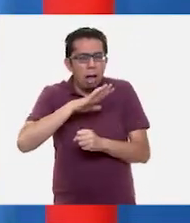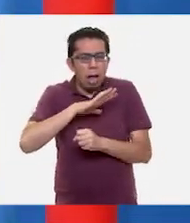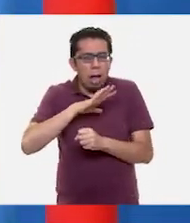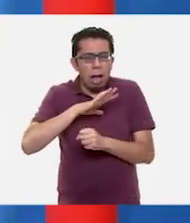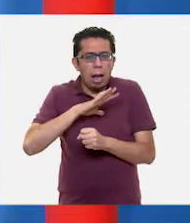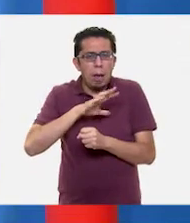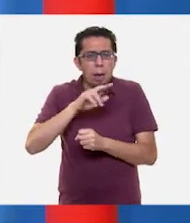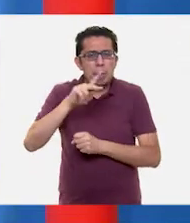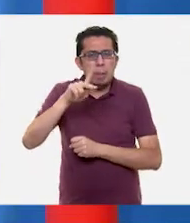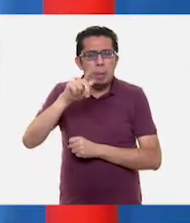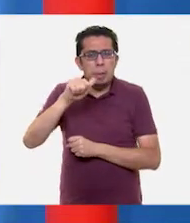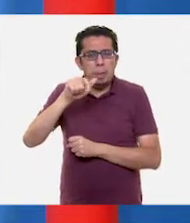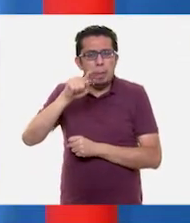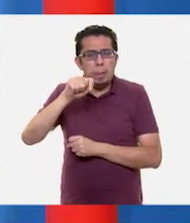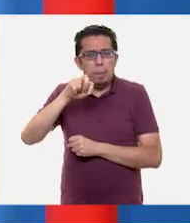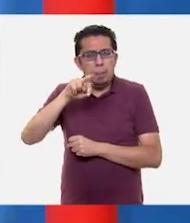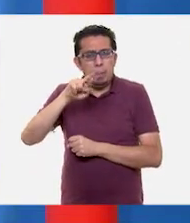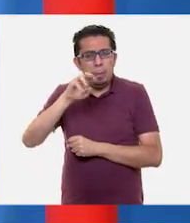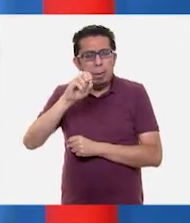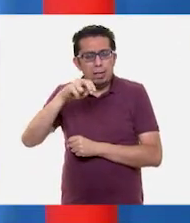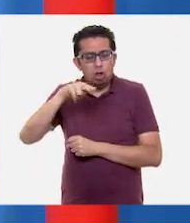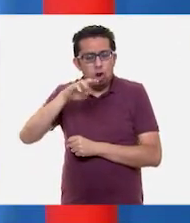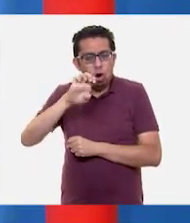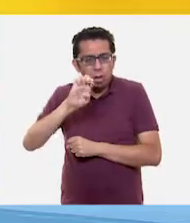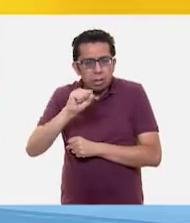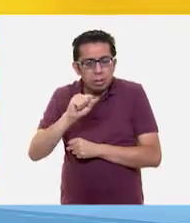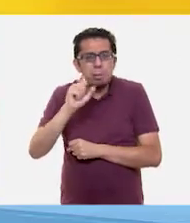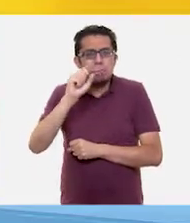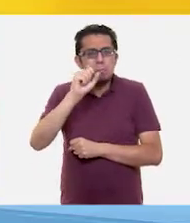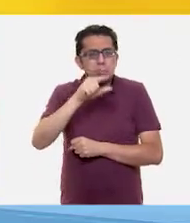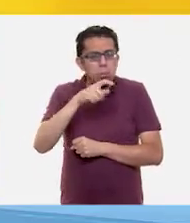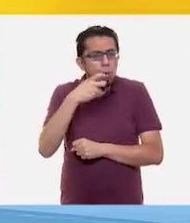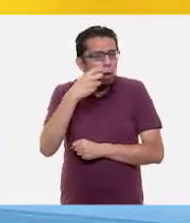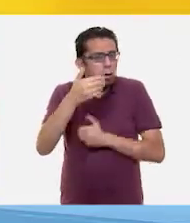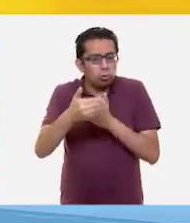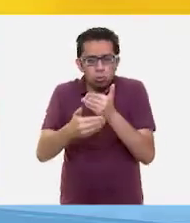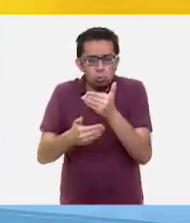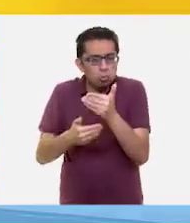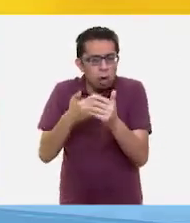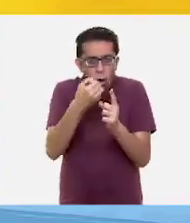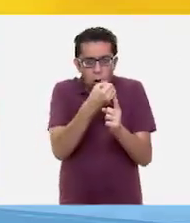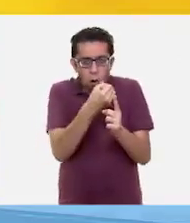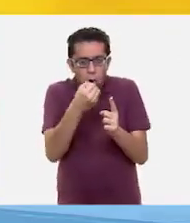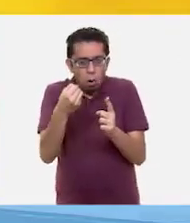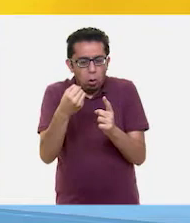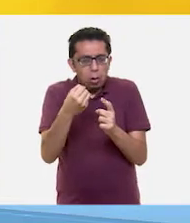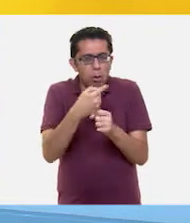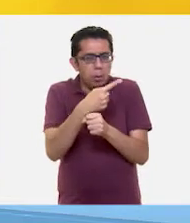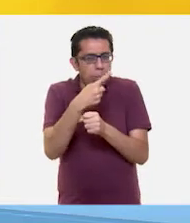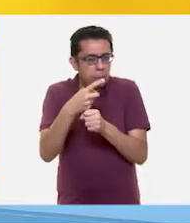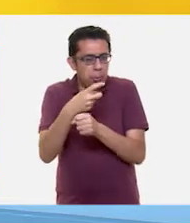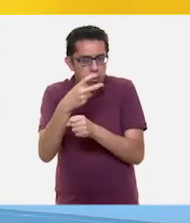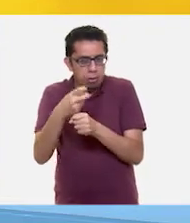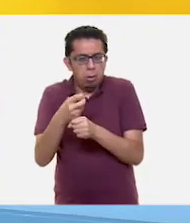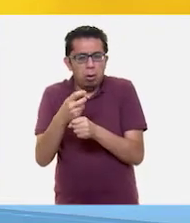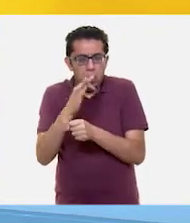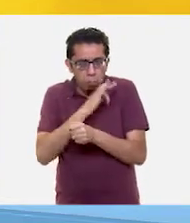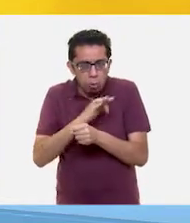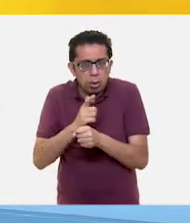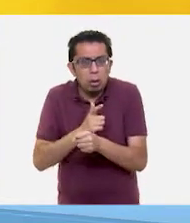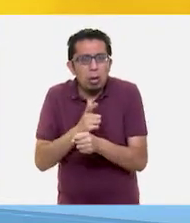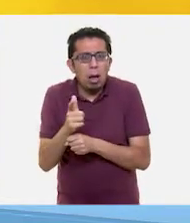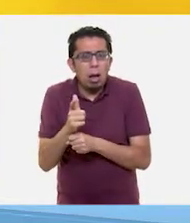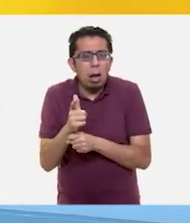no sean sucesiones aritméticas o geométricas? Así es, María. Por ejemplo, en nuestra cultura podemos